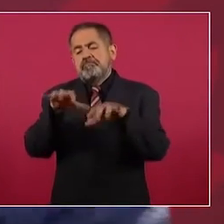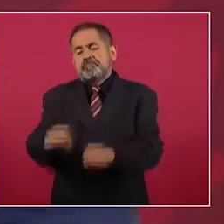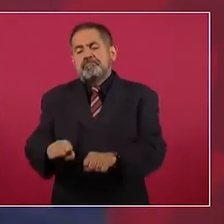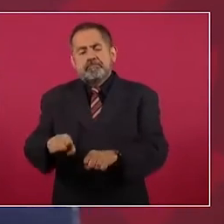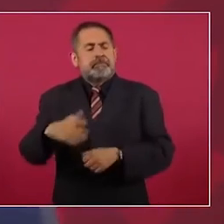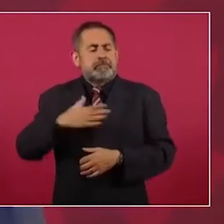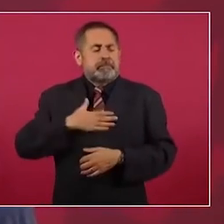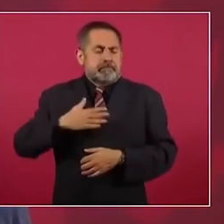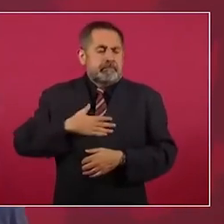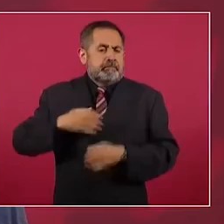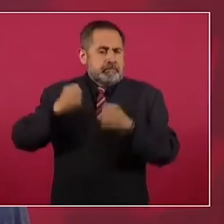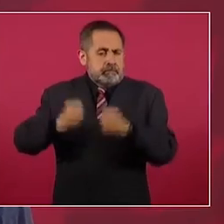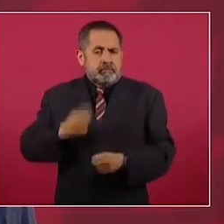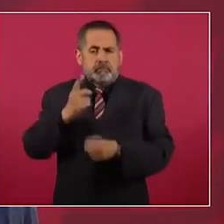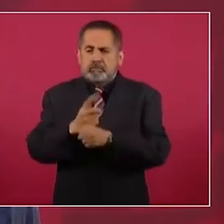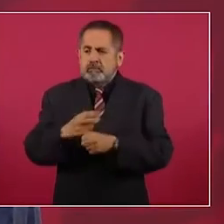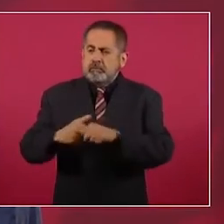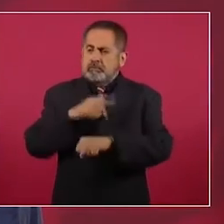Y